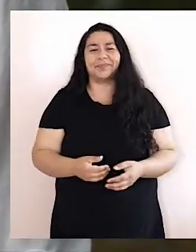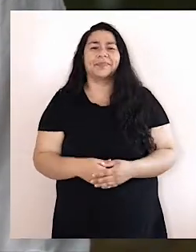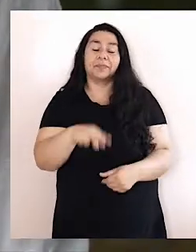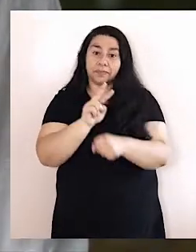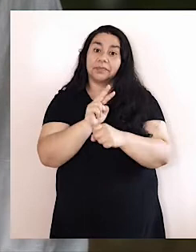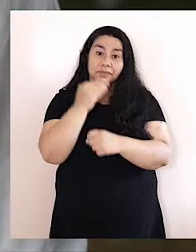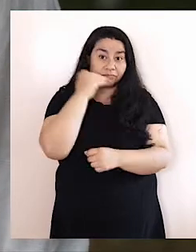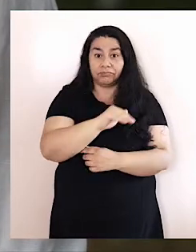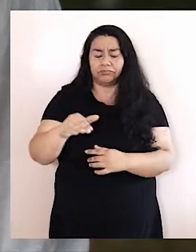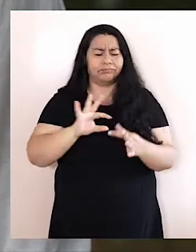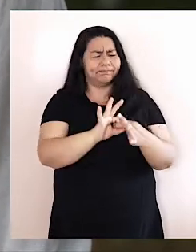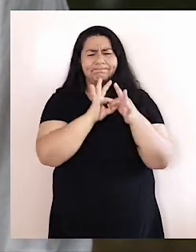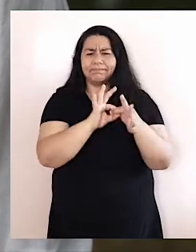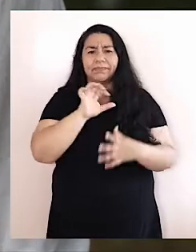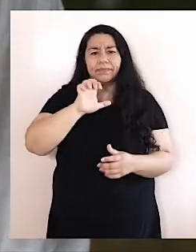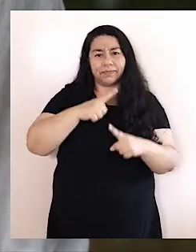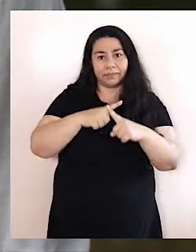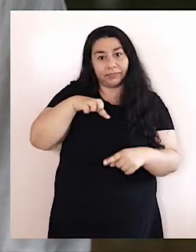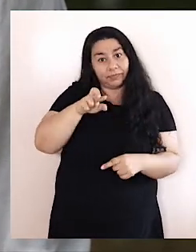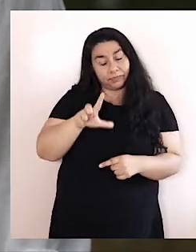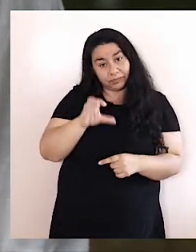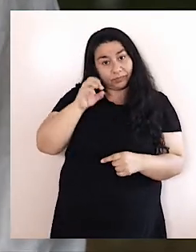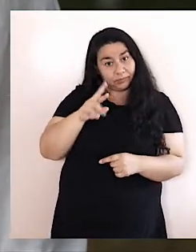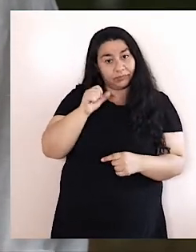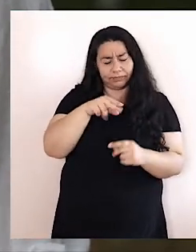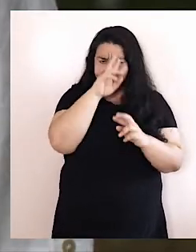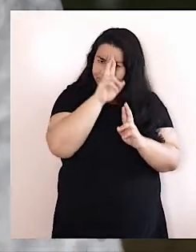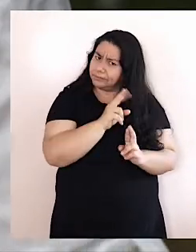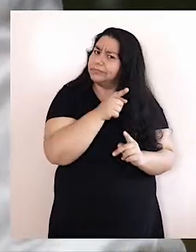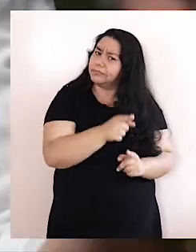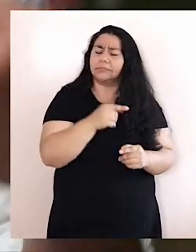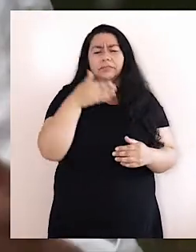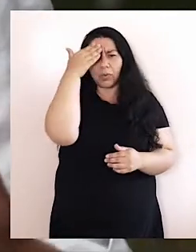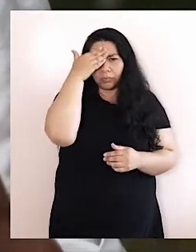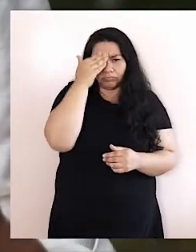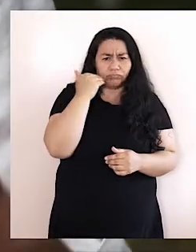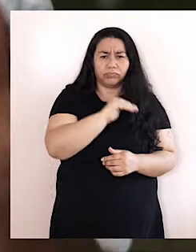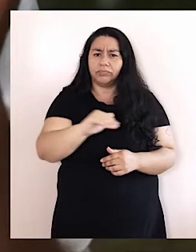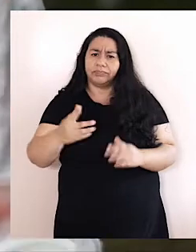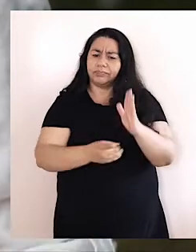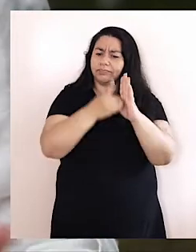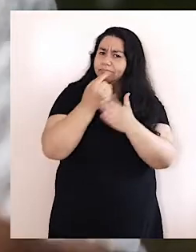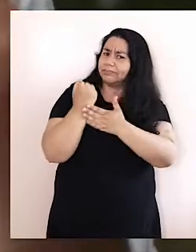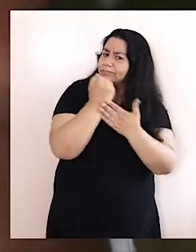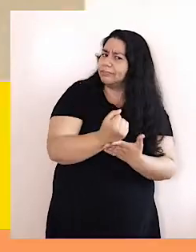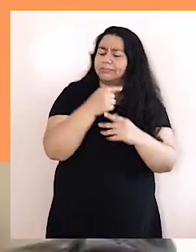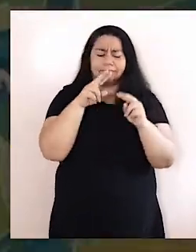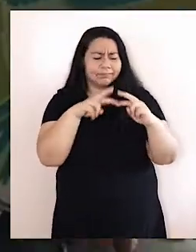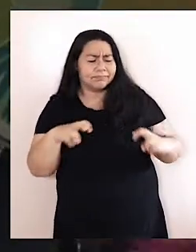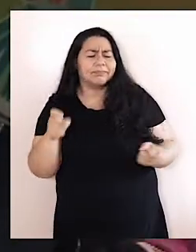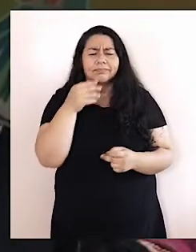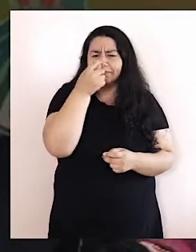verdad estoy muy agradecida de Explora, porque es una entidad que se preocupa por la primera infancia. Nos ayuda a nosotros a desarrollar, como te dije anteriormente, la